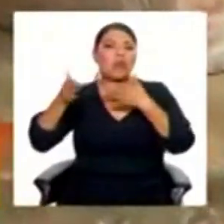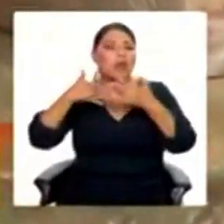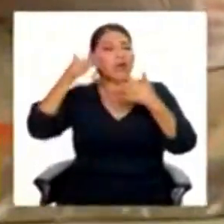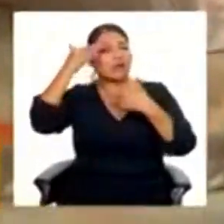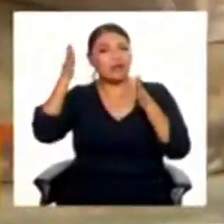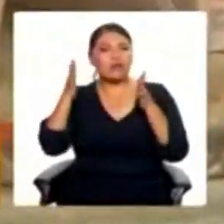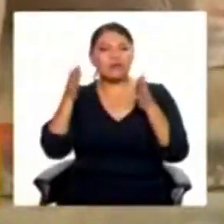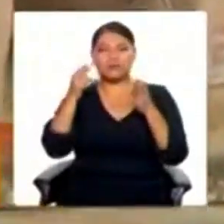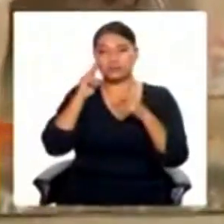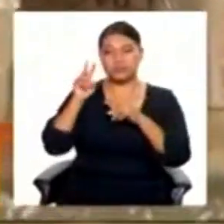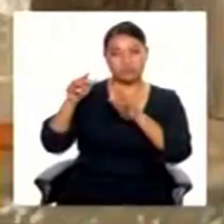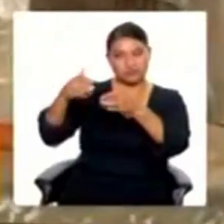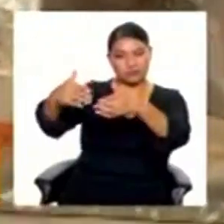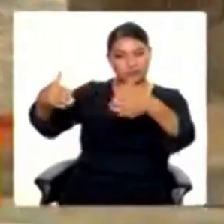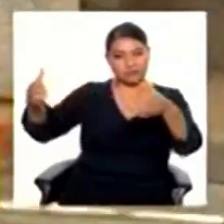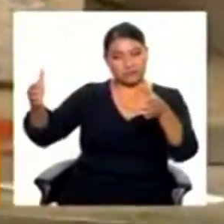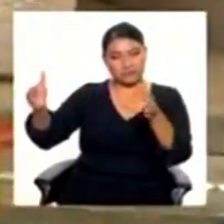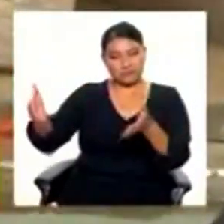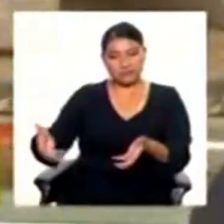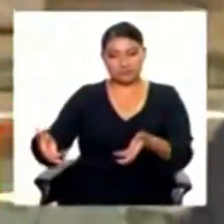el perfil que se ha podido